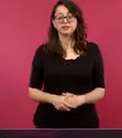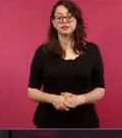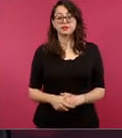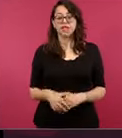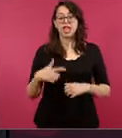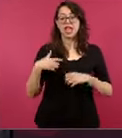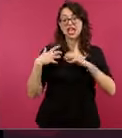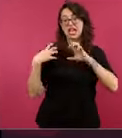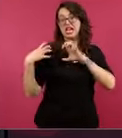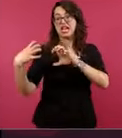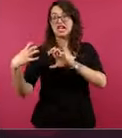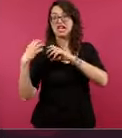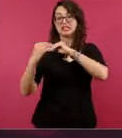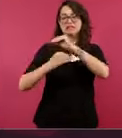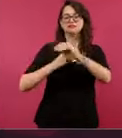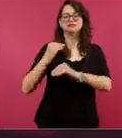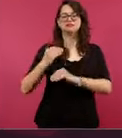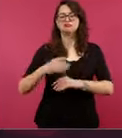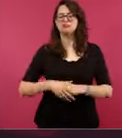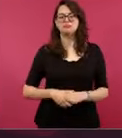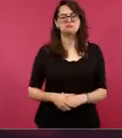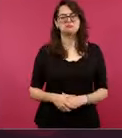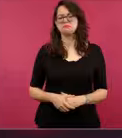engancharse, no